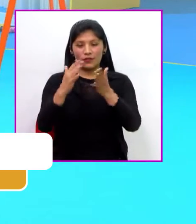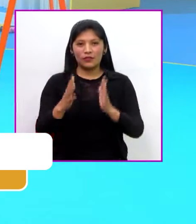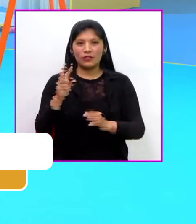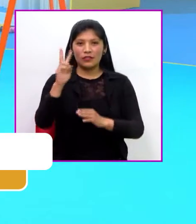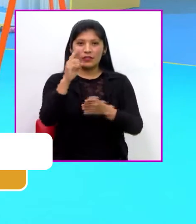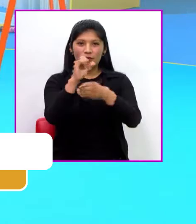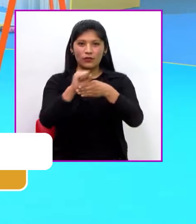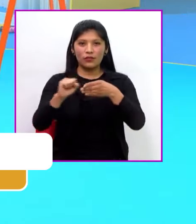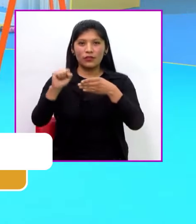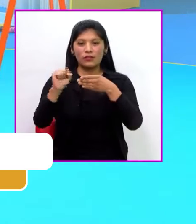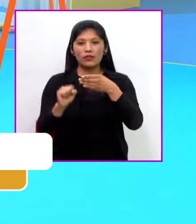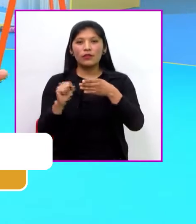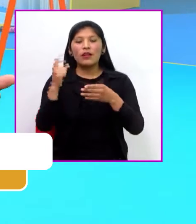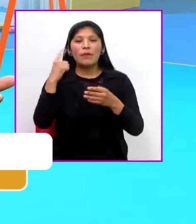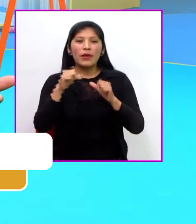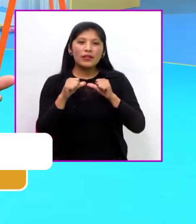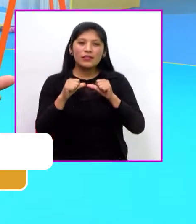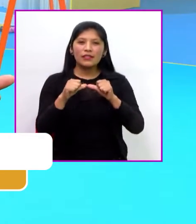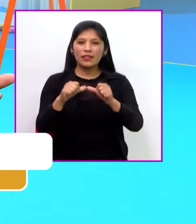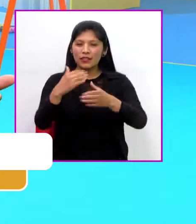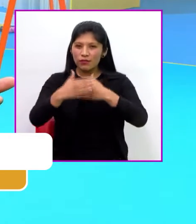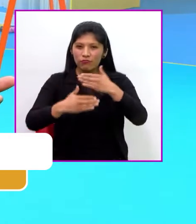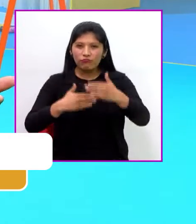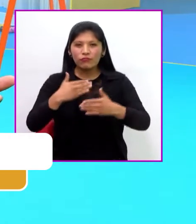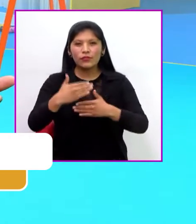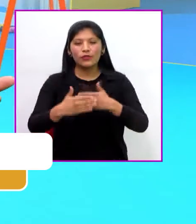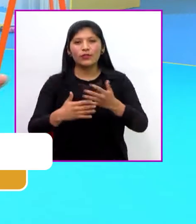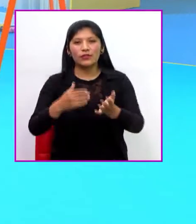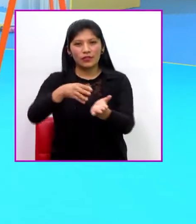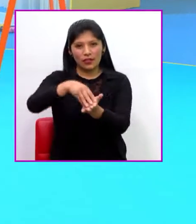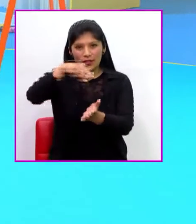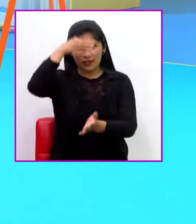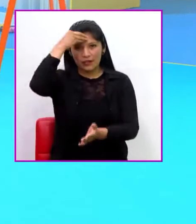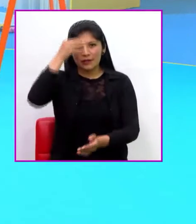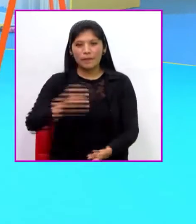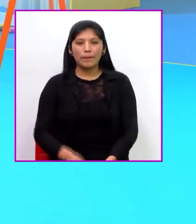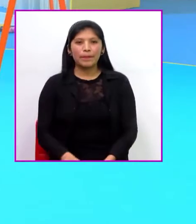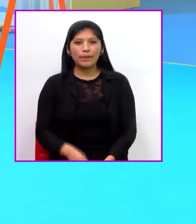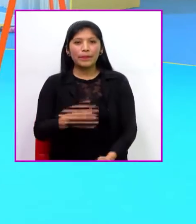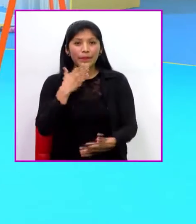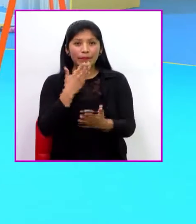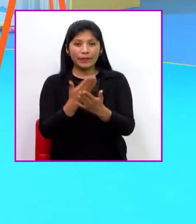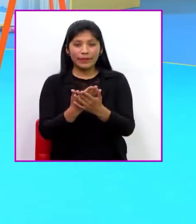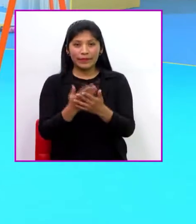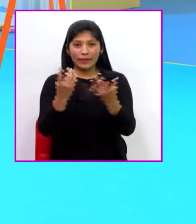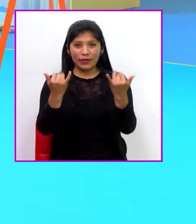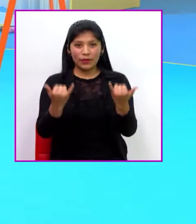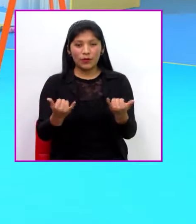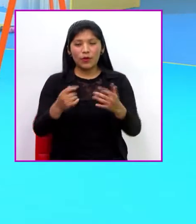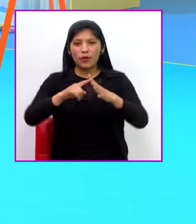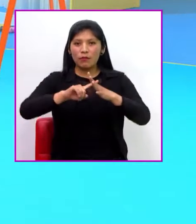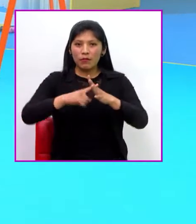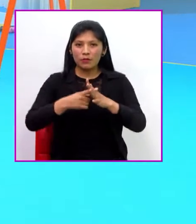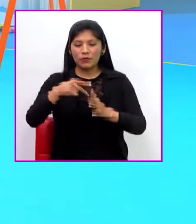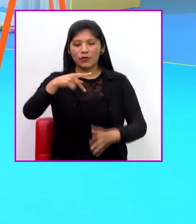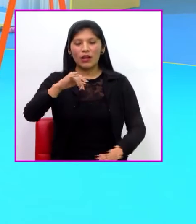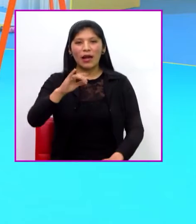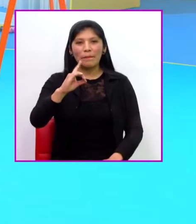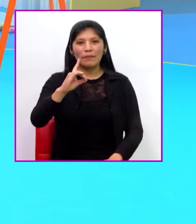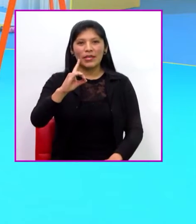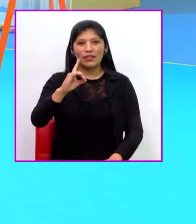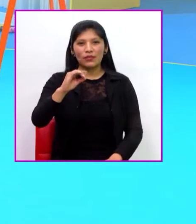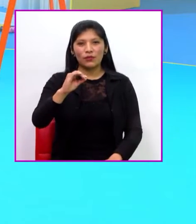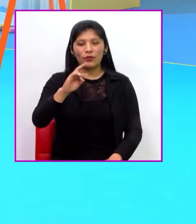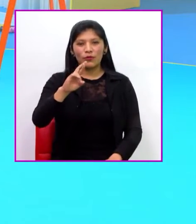segundo de secundaria, para seguir nuestro proceso de aprendizaje. Bien, el día de hoy vamos a empezar con nuestra pildorita